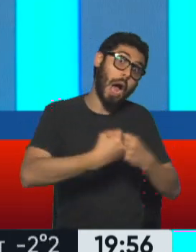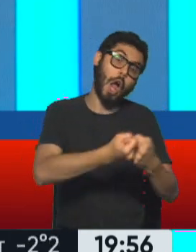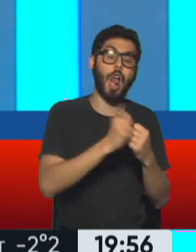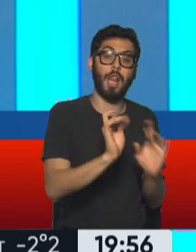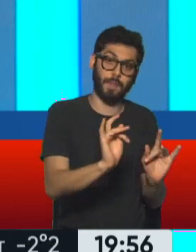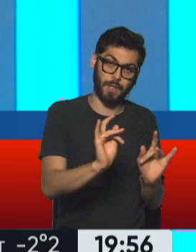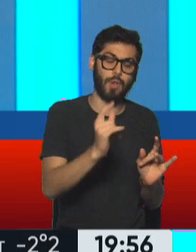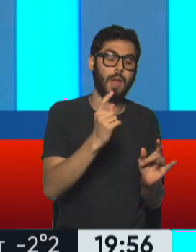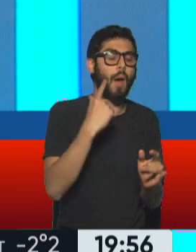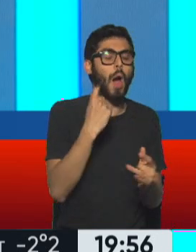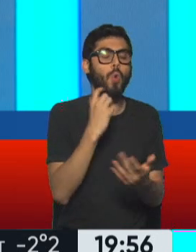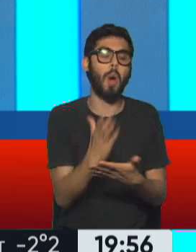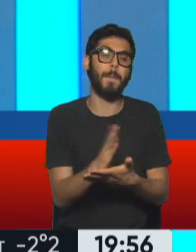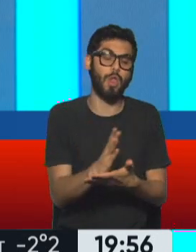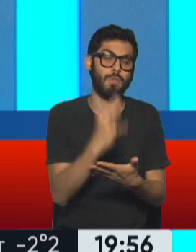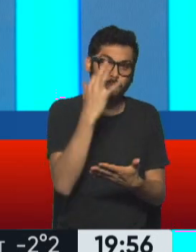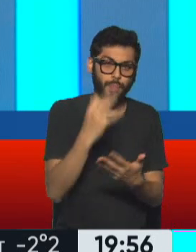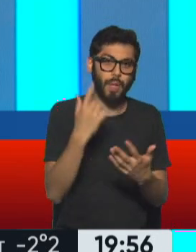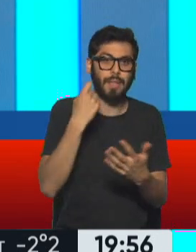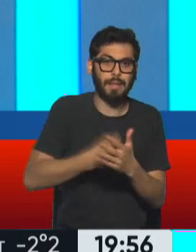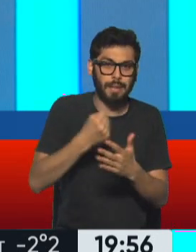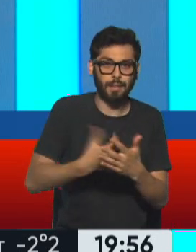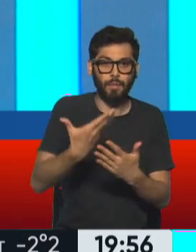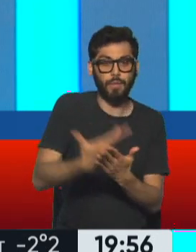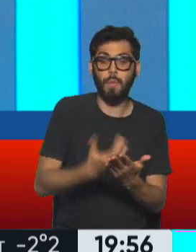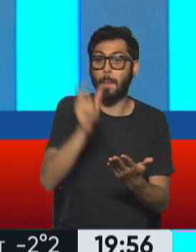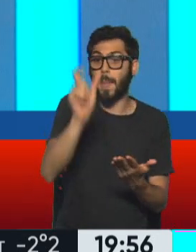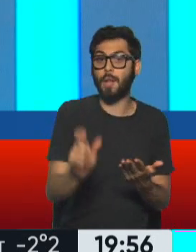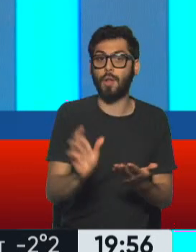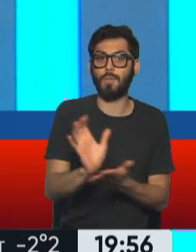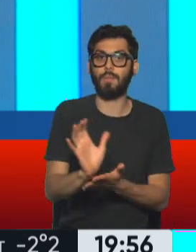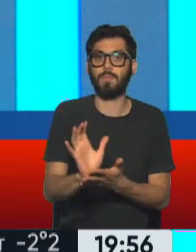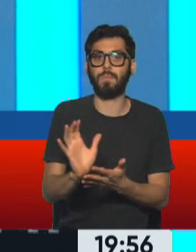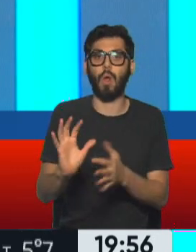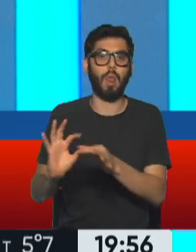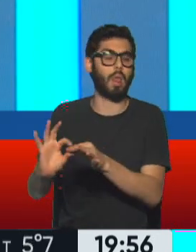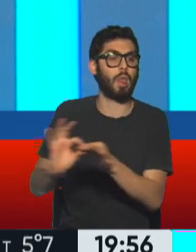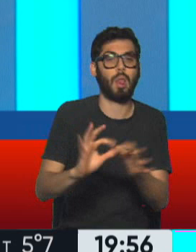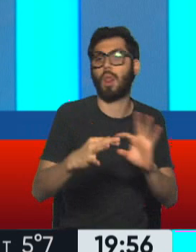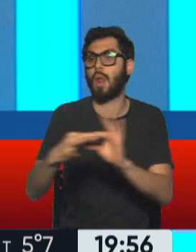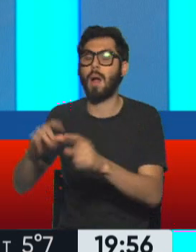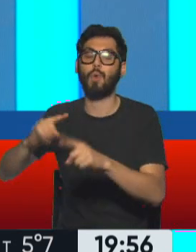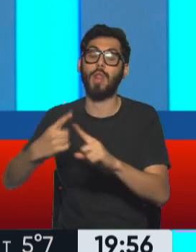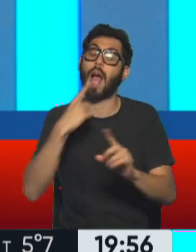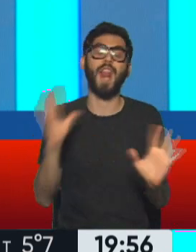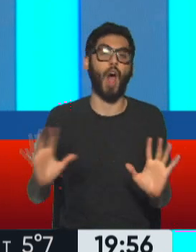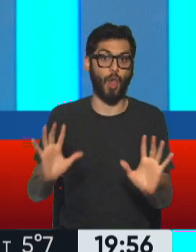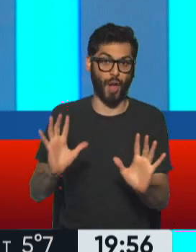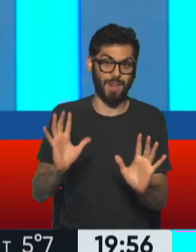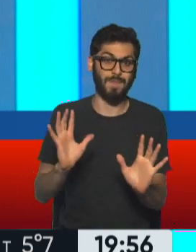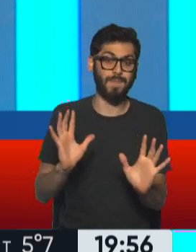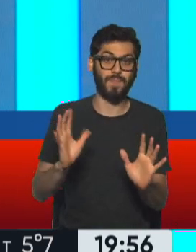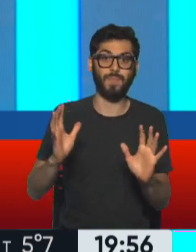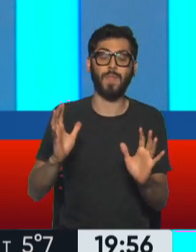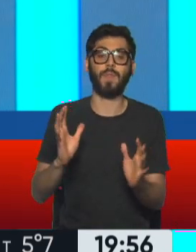perfil estrictamente técnico e insospechado de pertenencia o cercanía política con uno u otro lado de la